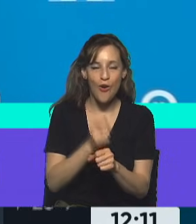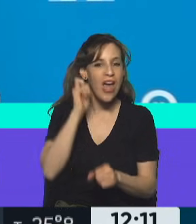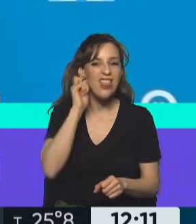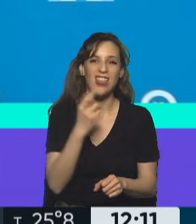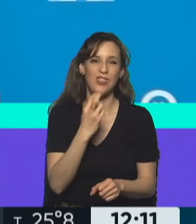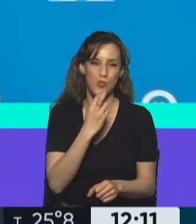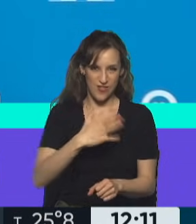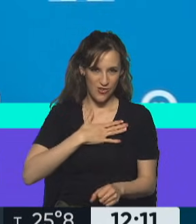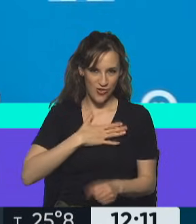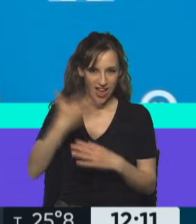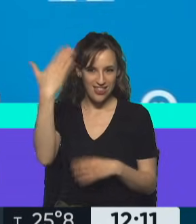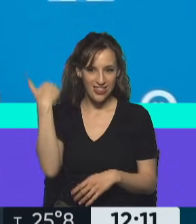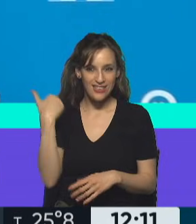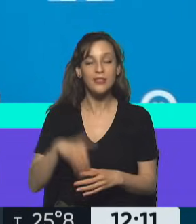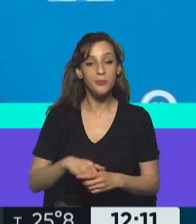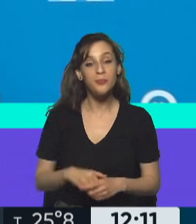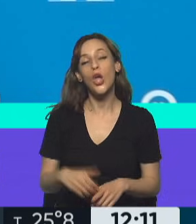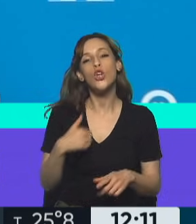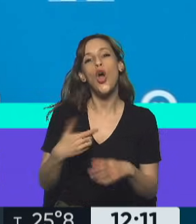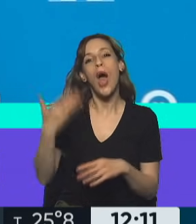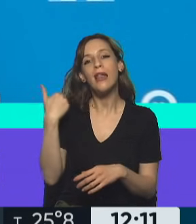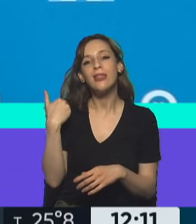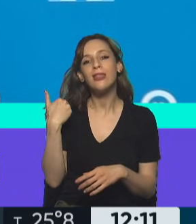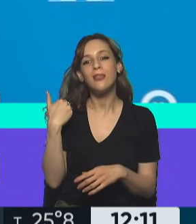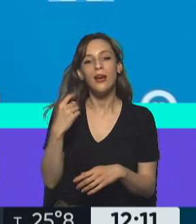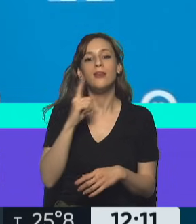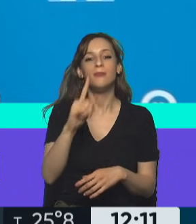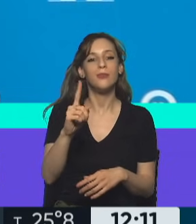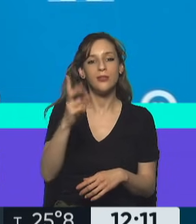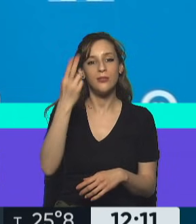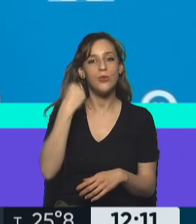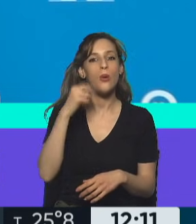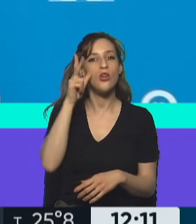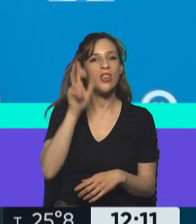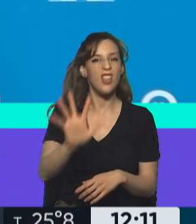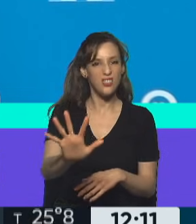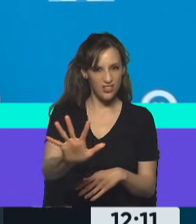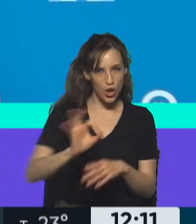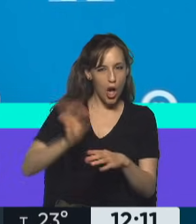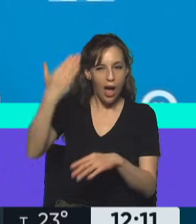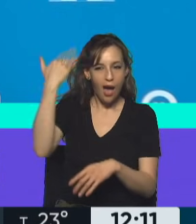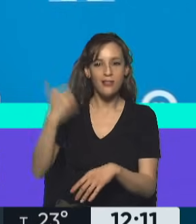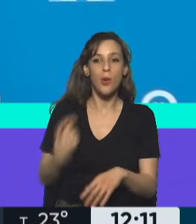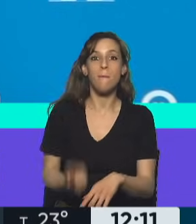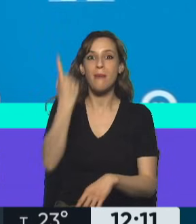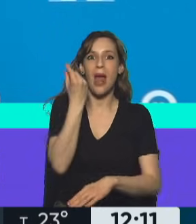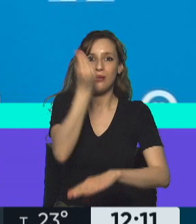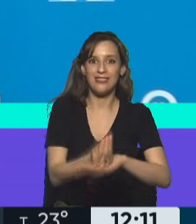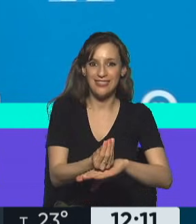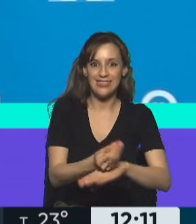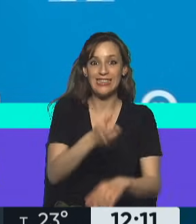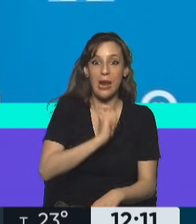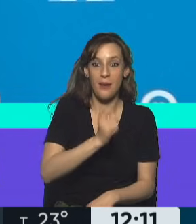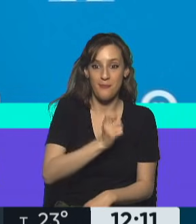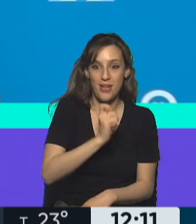corresponsal en realidad hice un reemplazo de quien era en ese momento el corresponsal de Noticias Argentinas, que era Eugenio Payet, y a mí me